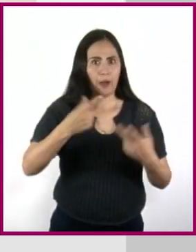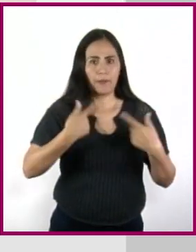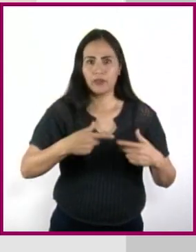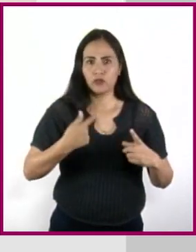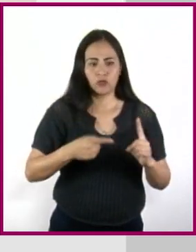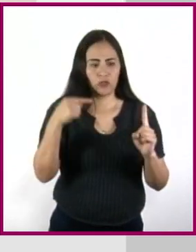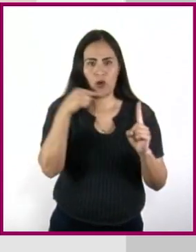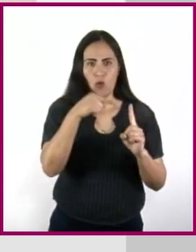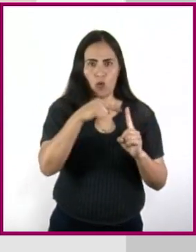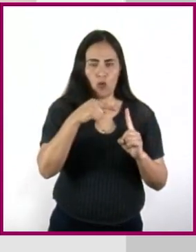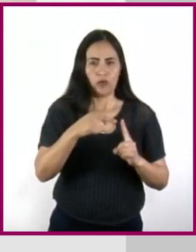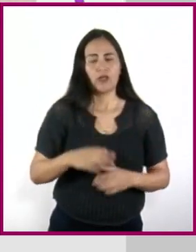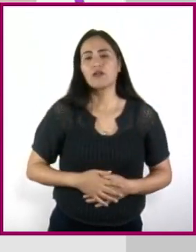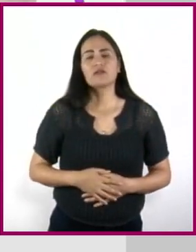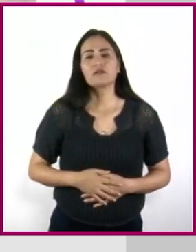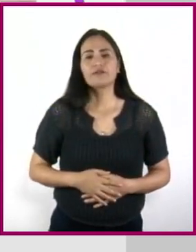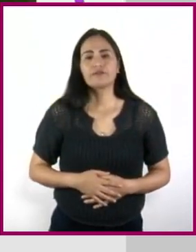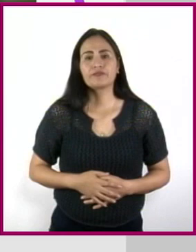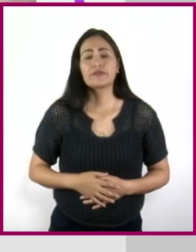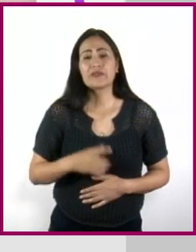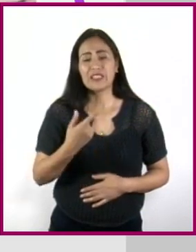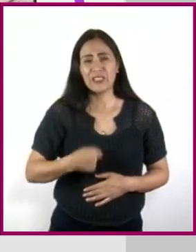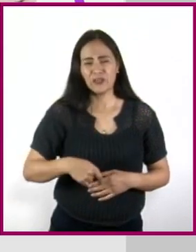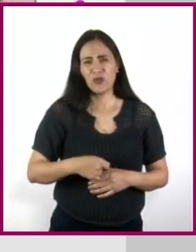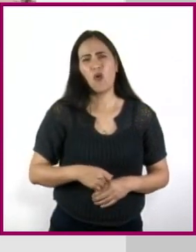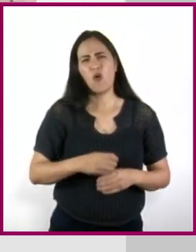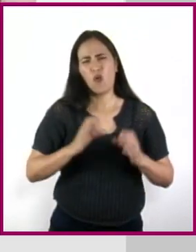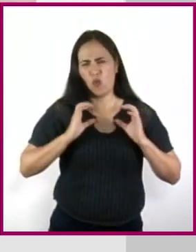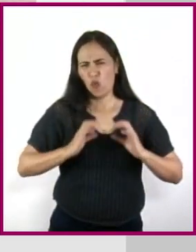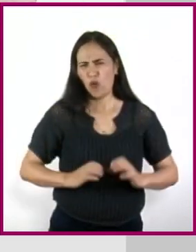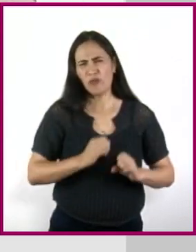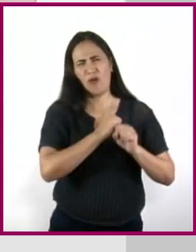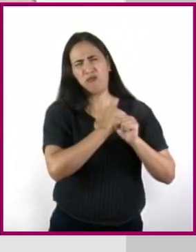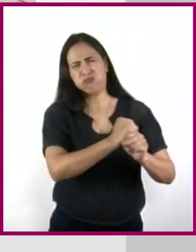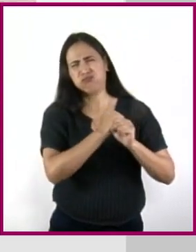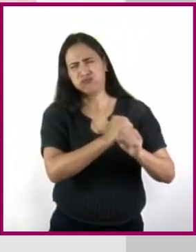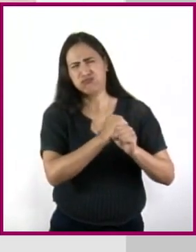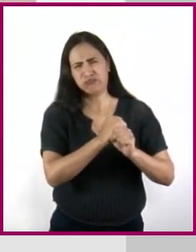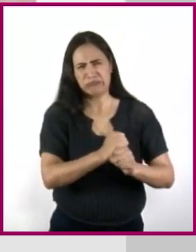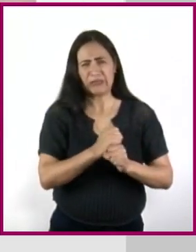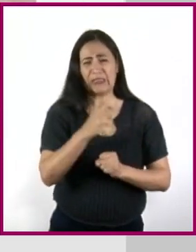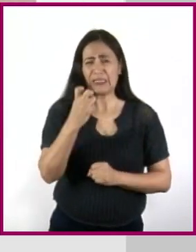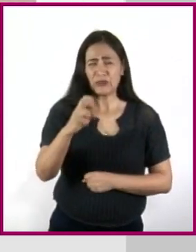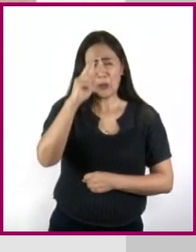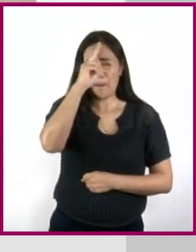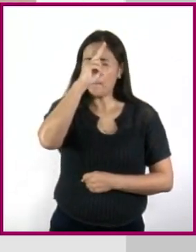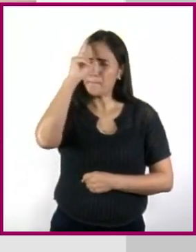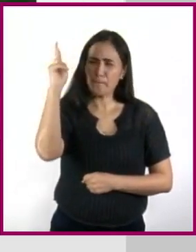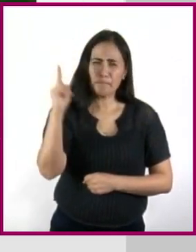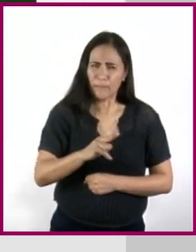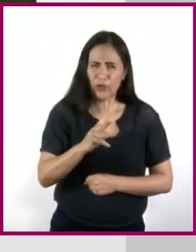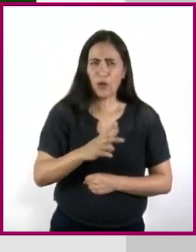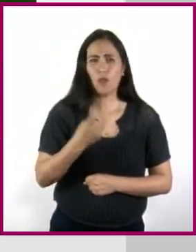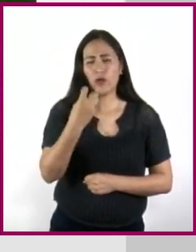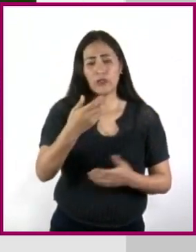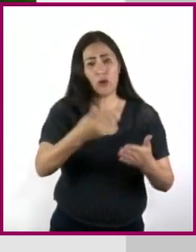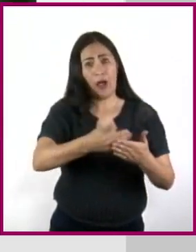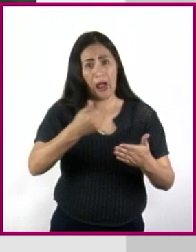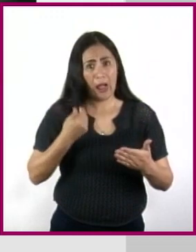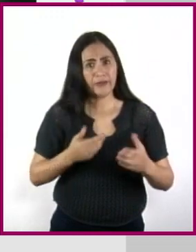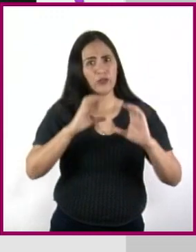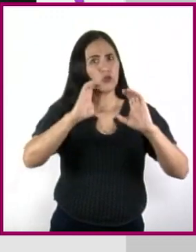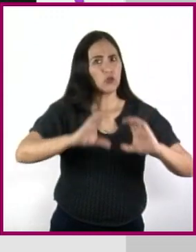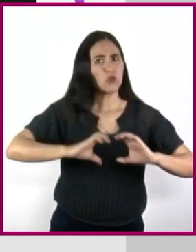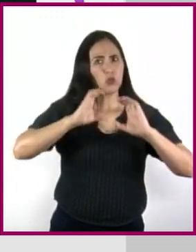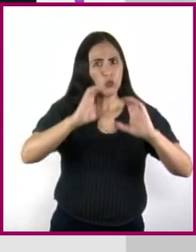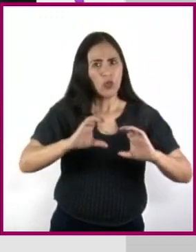tienen una respuesta inmunológica severa, pues entonces sí puede llegar a afectar mucho. Por eso la importancia de prevenir ambas.